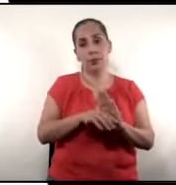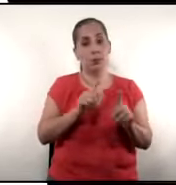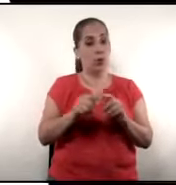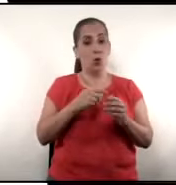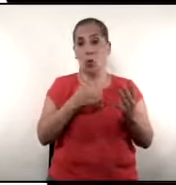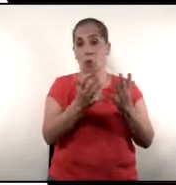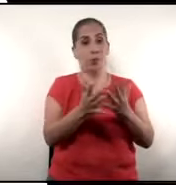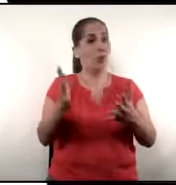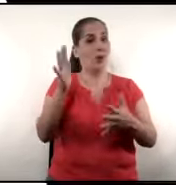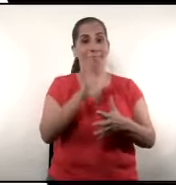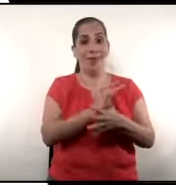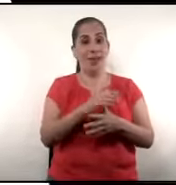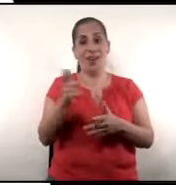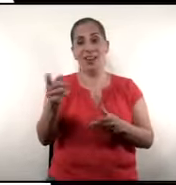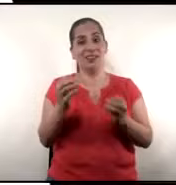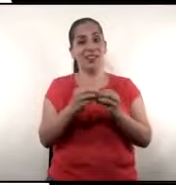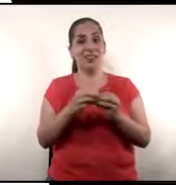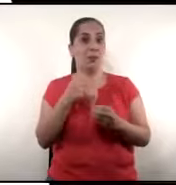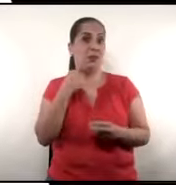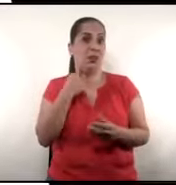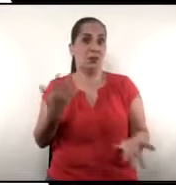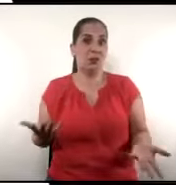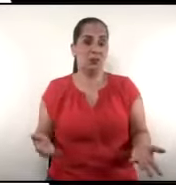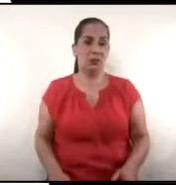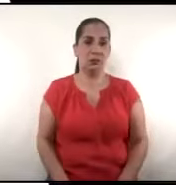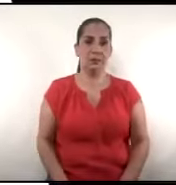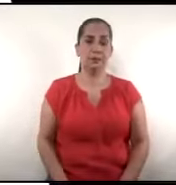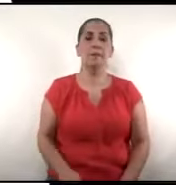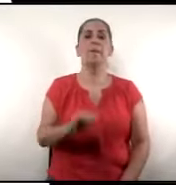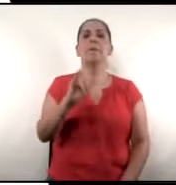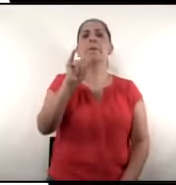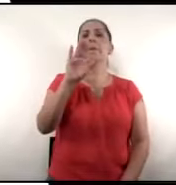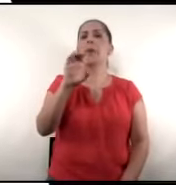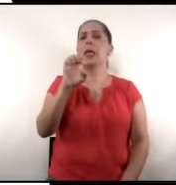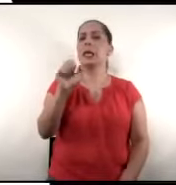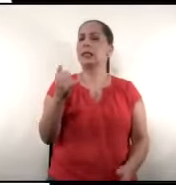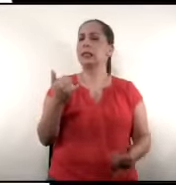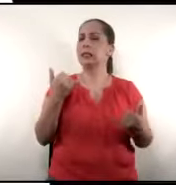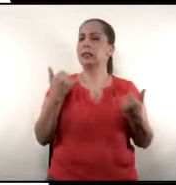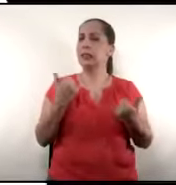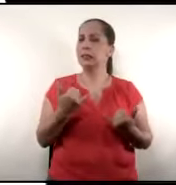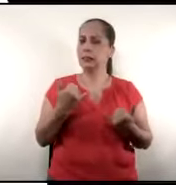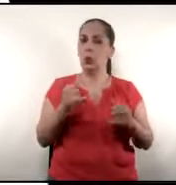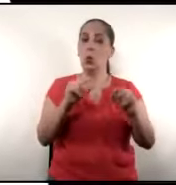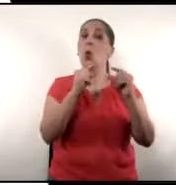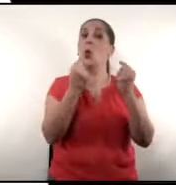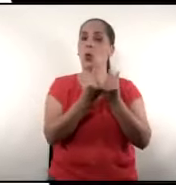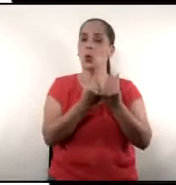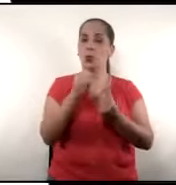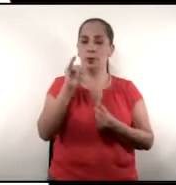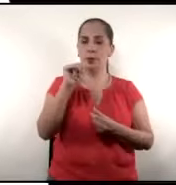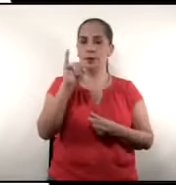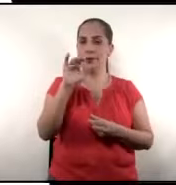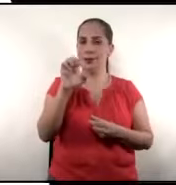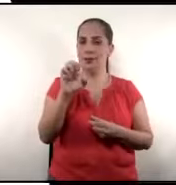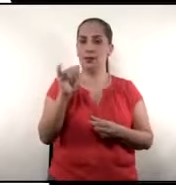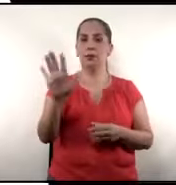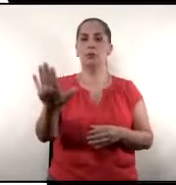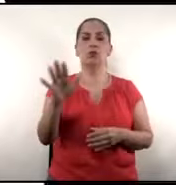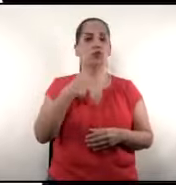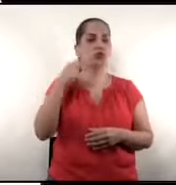a las plantas que producen más caro. El ICE hoy tiene, el grupo ICE, tiene como